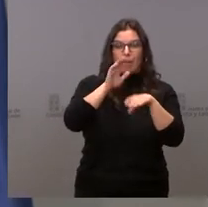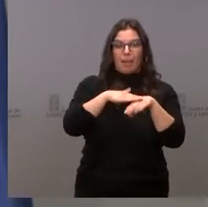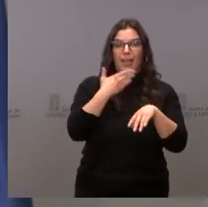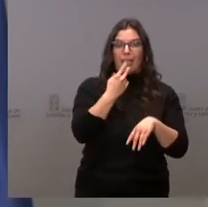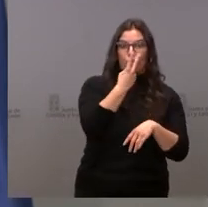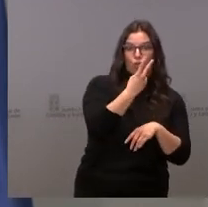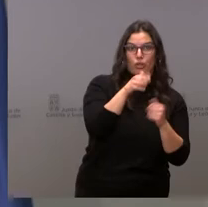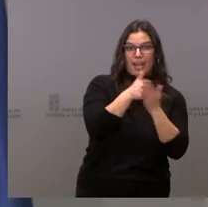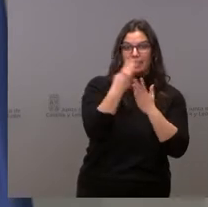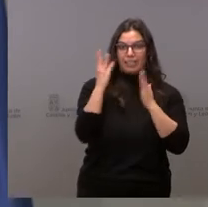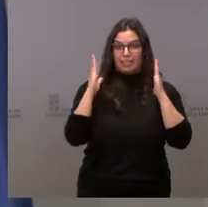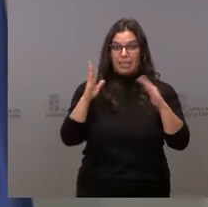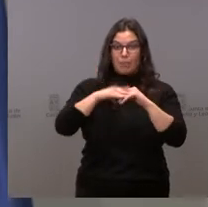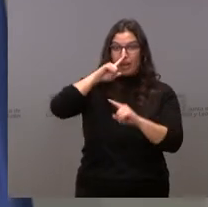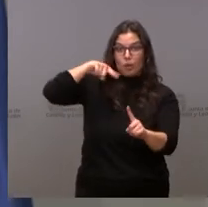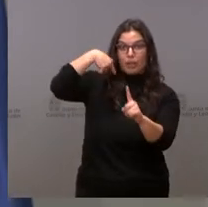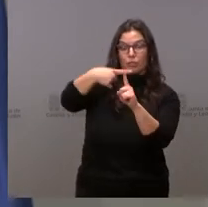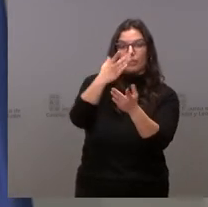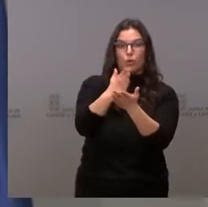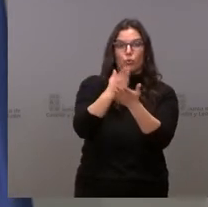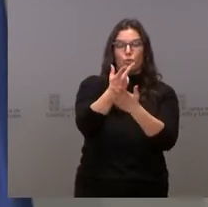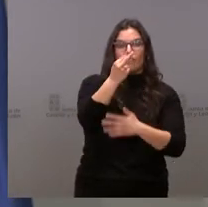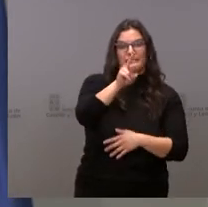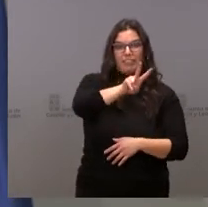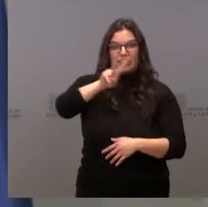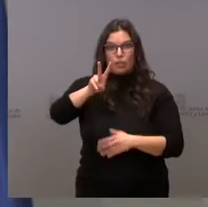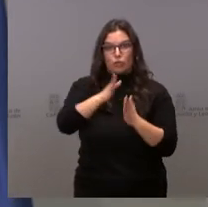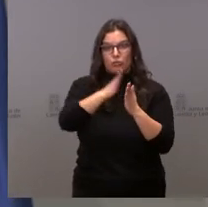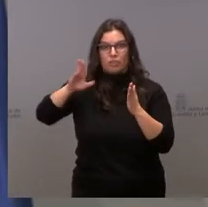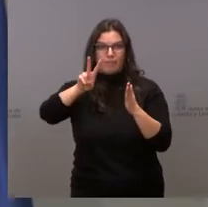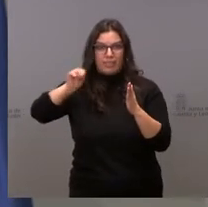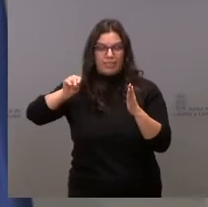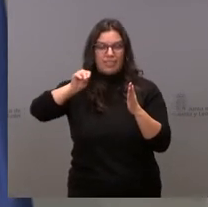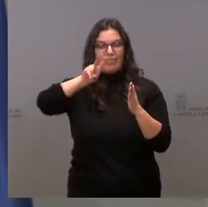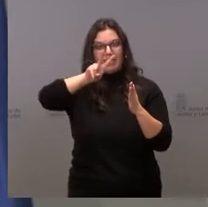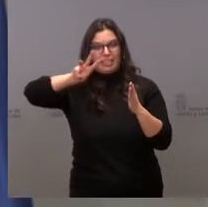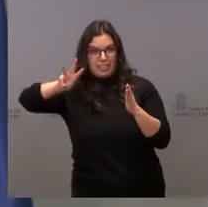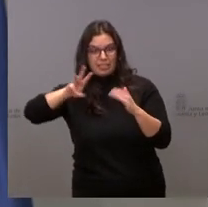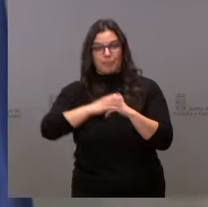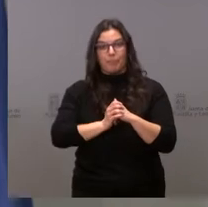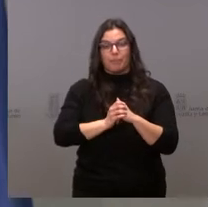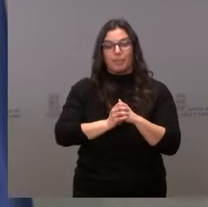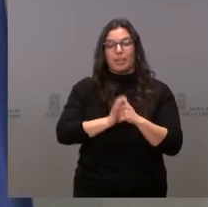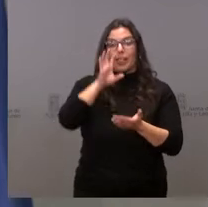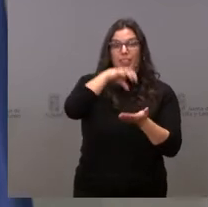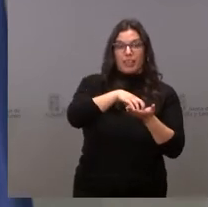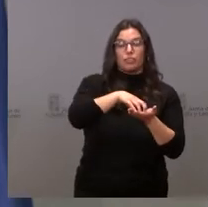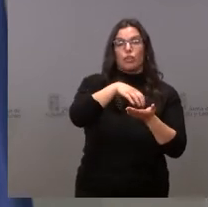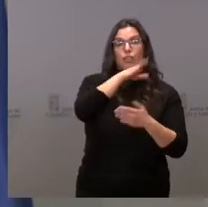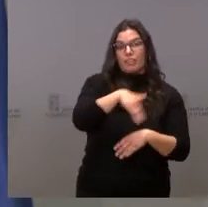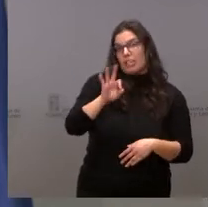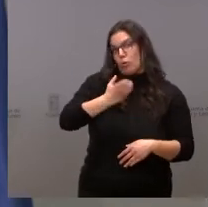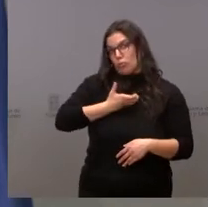para el curso 2022 2023 los ayuntamientos y los centros infantiles que lo deseen tienen un plazo de quince días